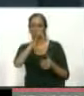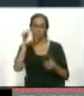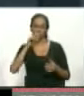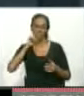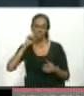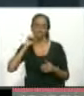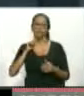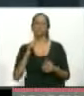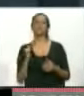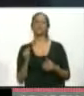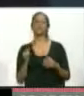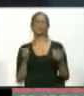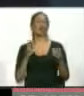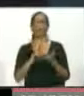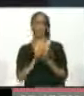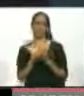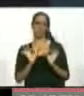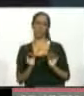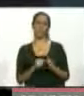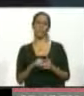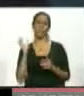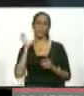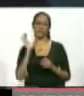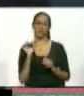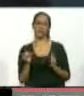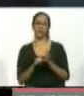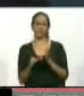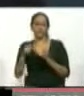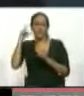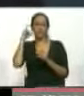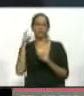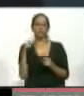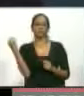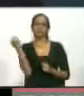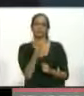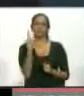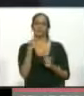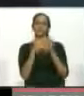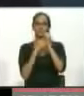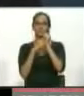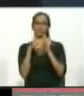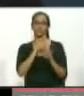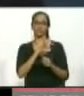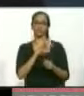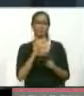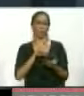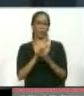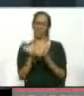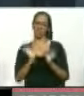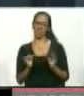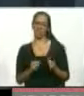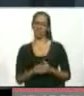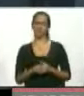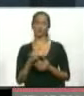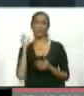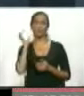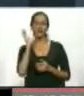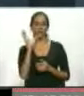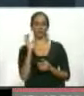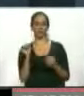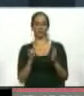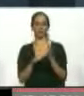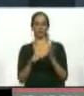y no pasa nada un país donde cada día es asesinado un líder social y no pasa nada un país en el que